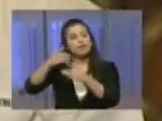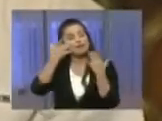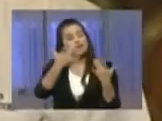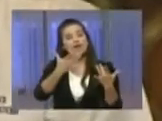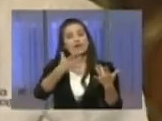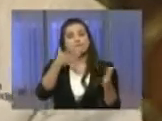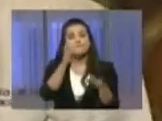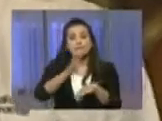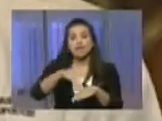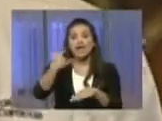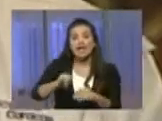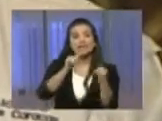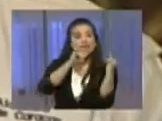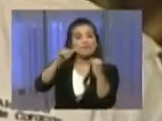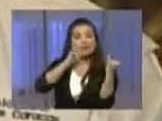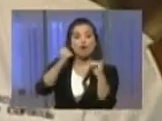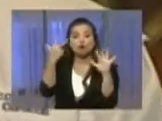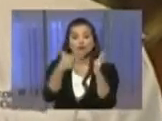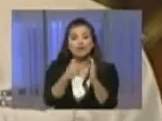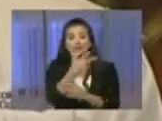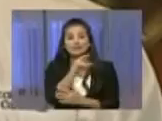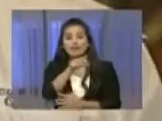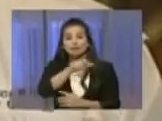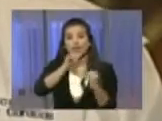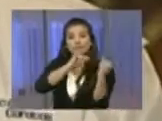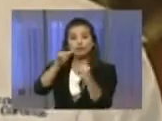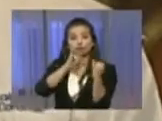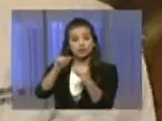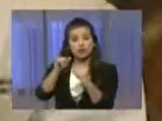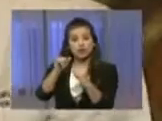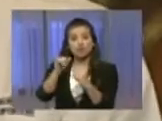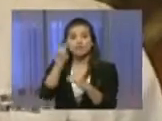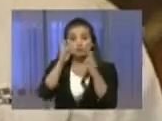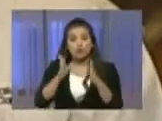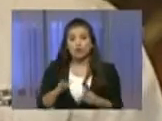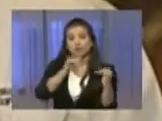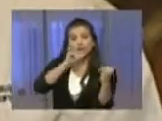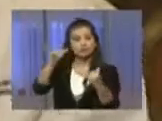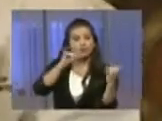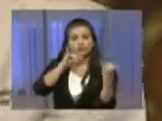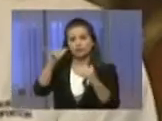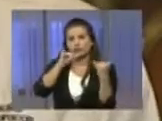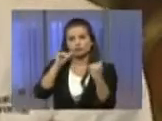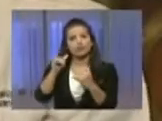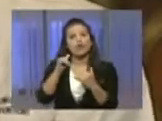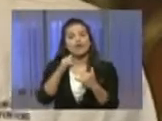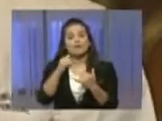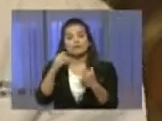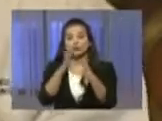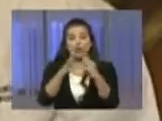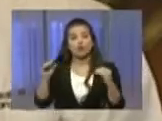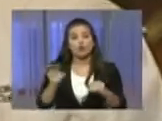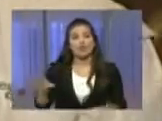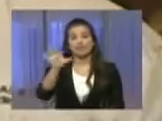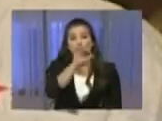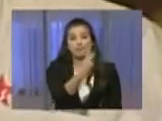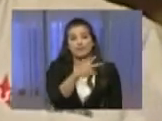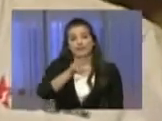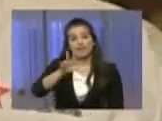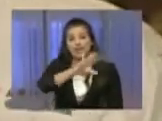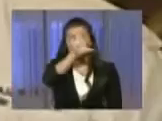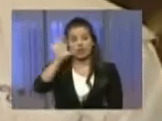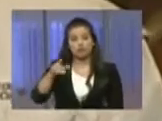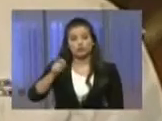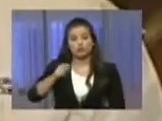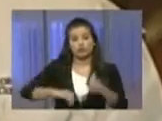8300 demandas que ciudadanos y ciudadanas venezolanas han introducido en los 23 estados las 23 tribunales